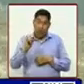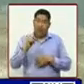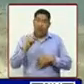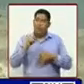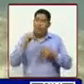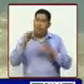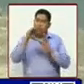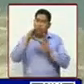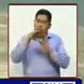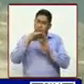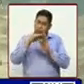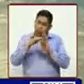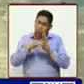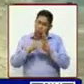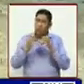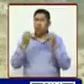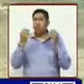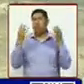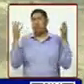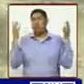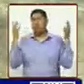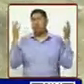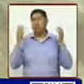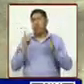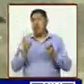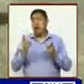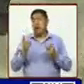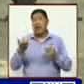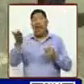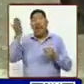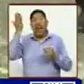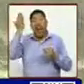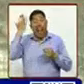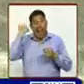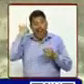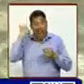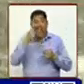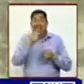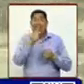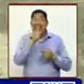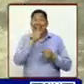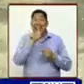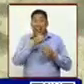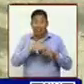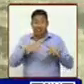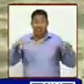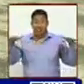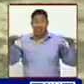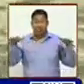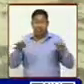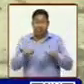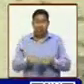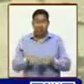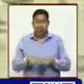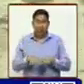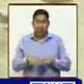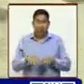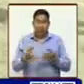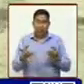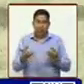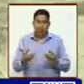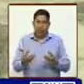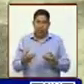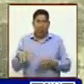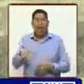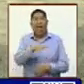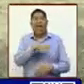pierde por evaporización. Así ha quedado gran parte de la laguna, donde antes había agua de la represa, han quedado simplemente grietas. El agua